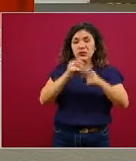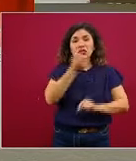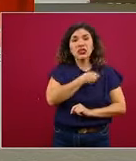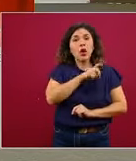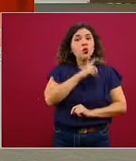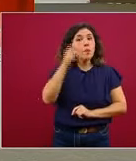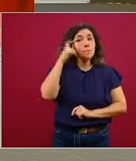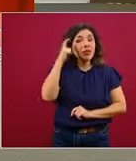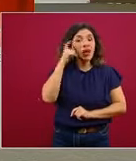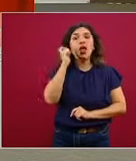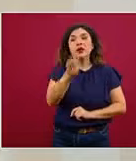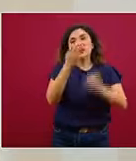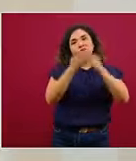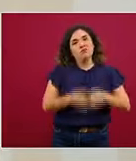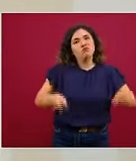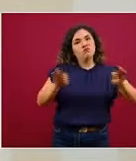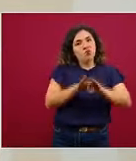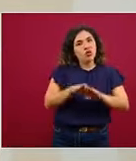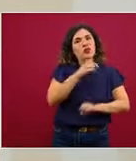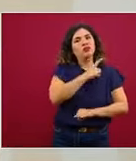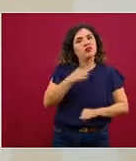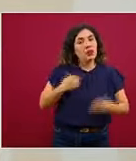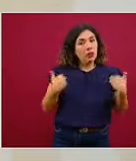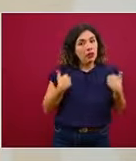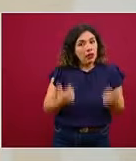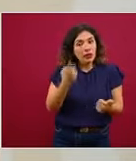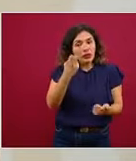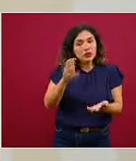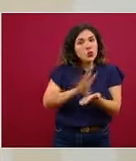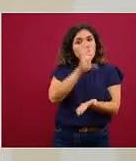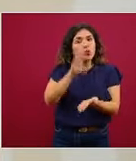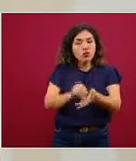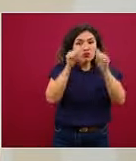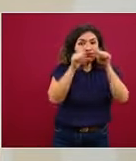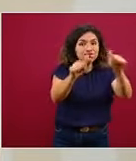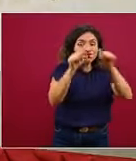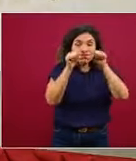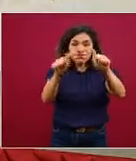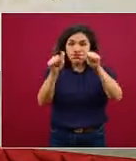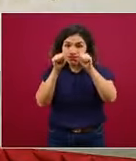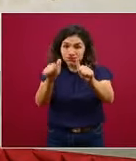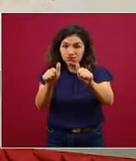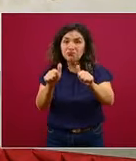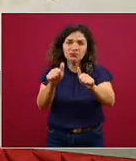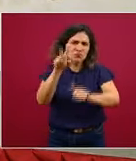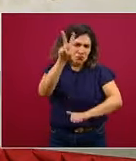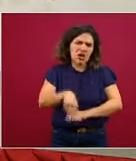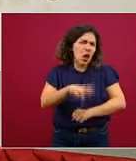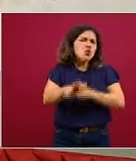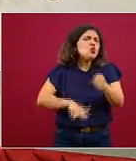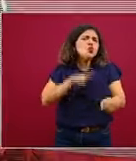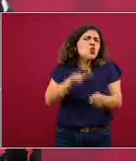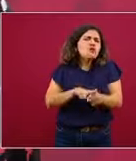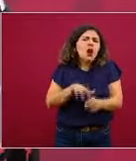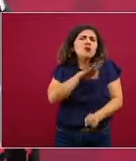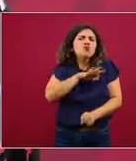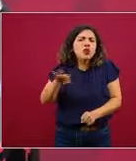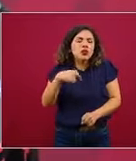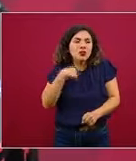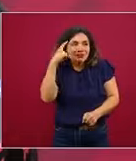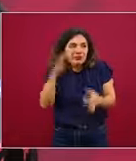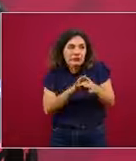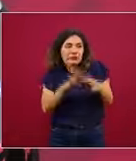espacios laborales. Y es importante acotar esta transversalidad y dar atención. Y es normal que podamos reaccionar